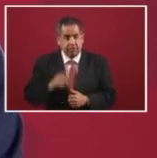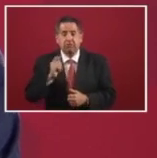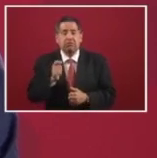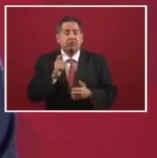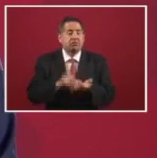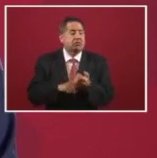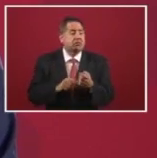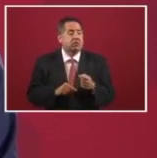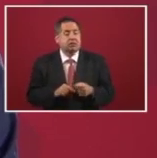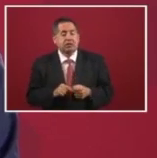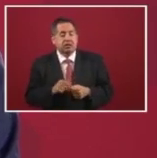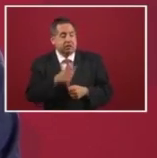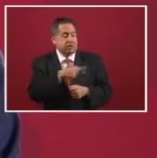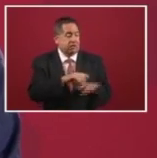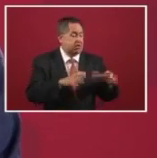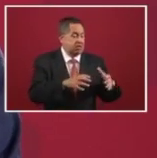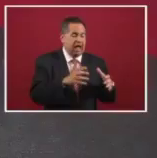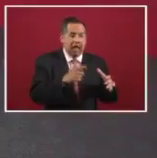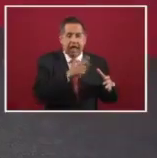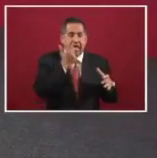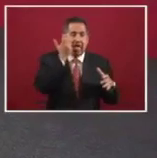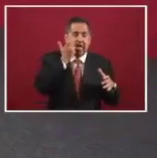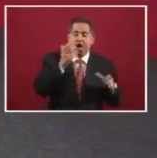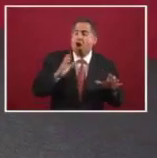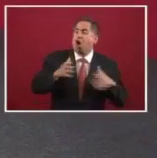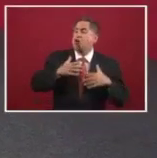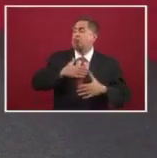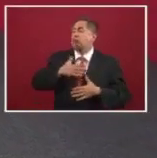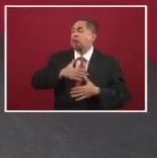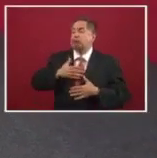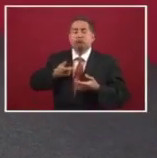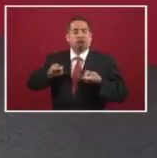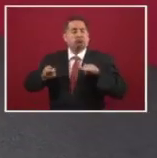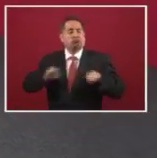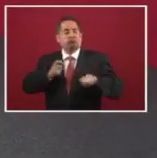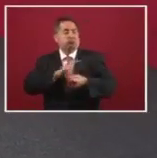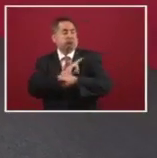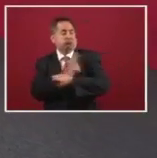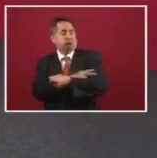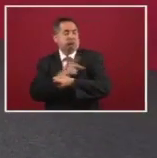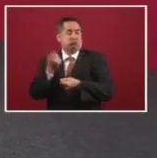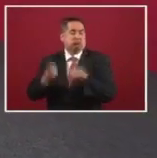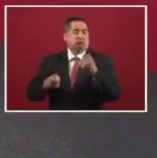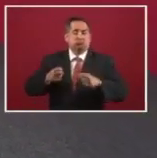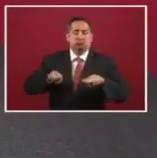Quienes detentan el poder tienen que